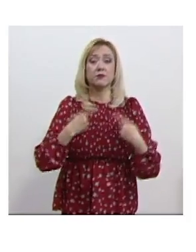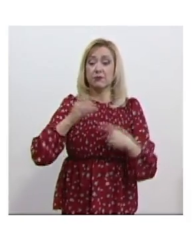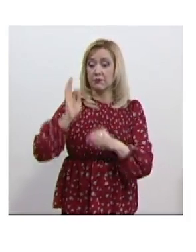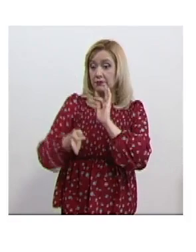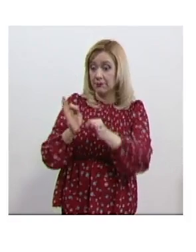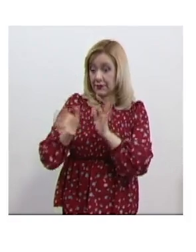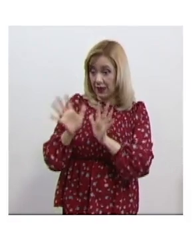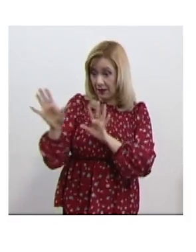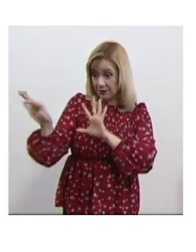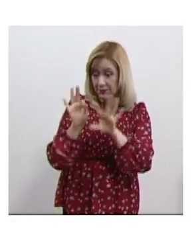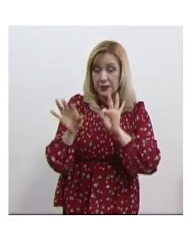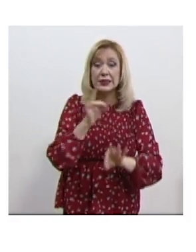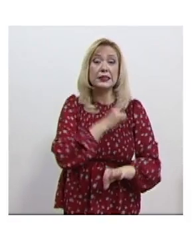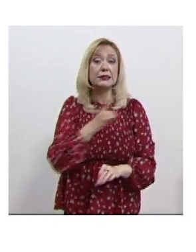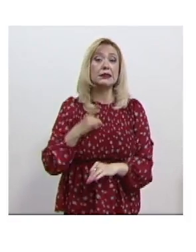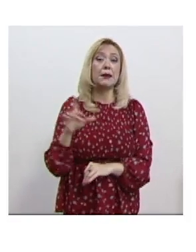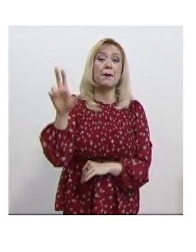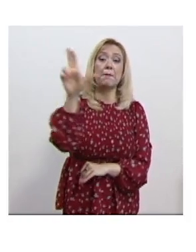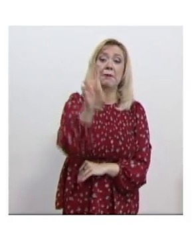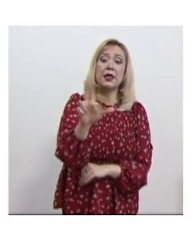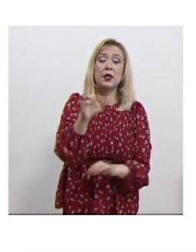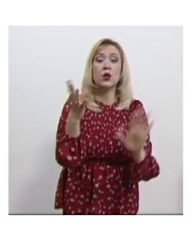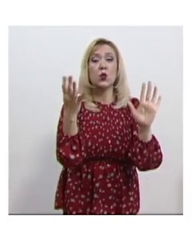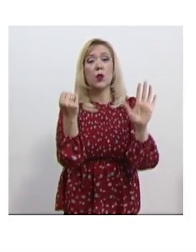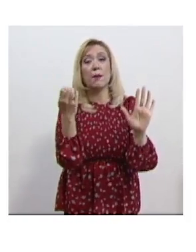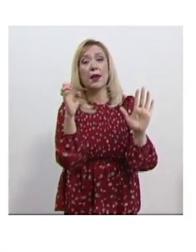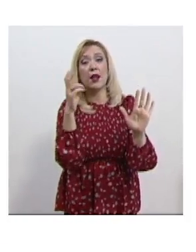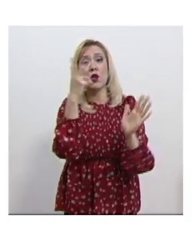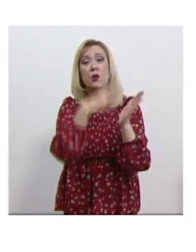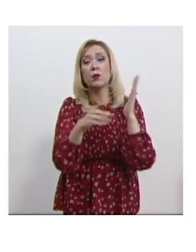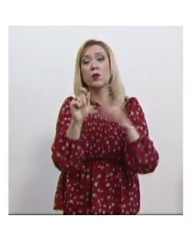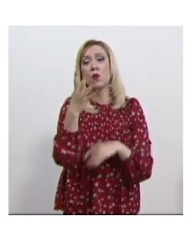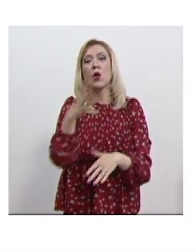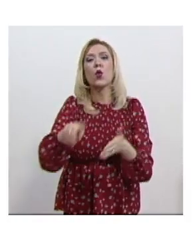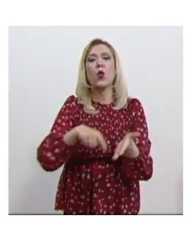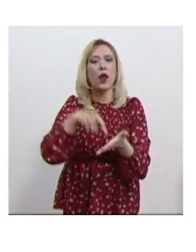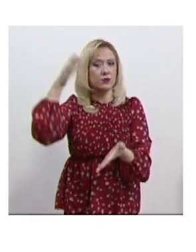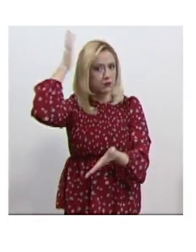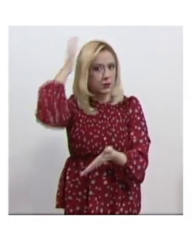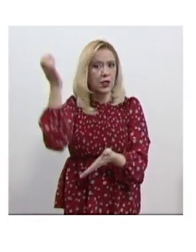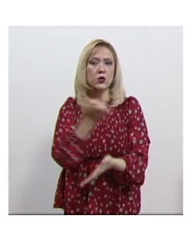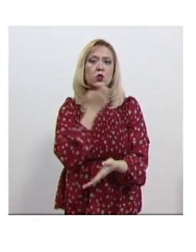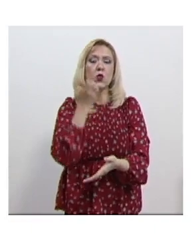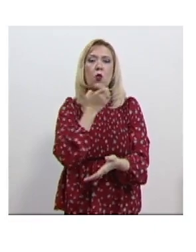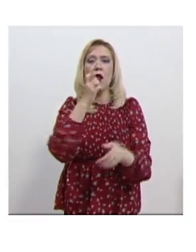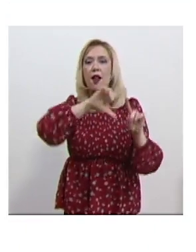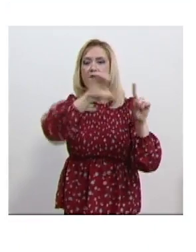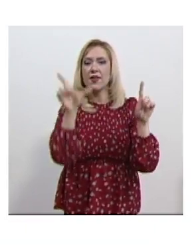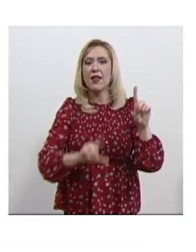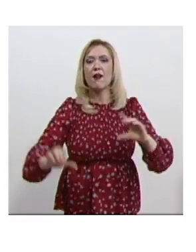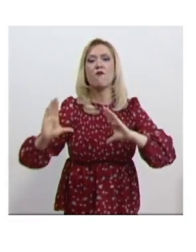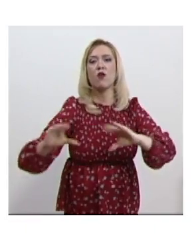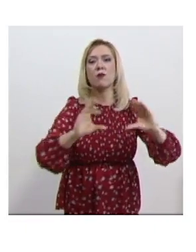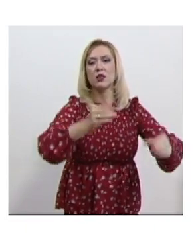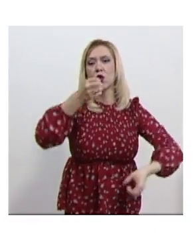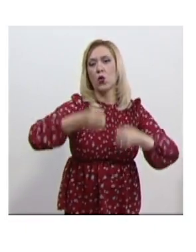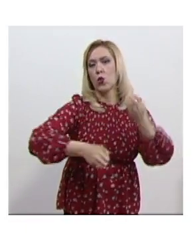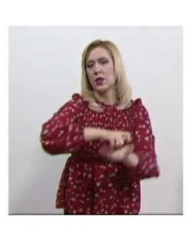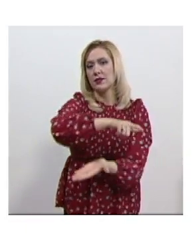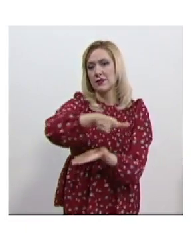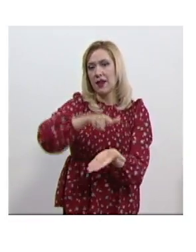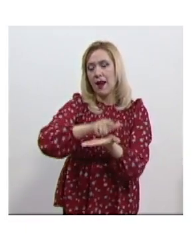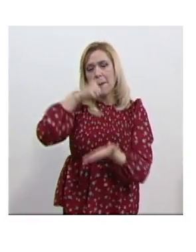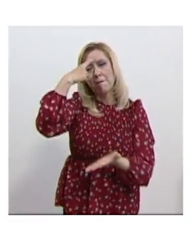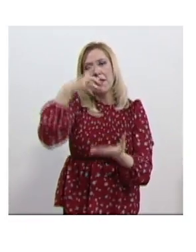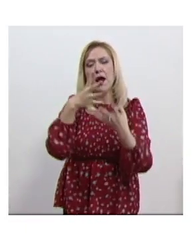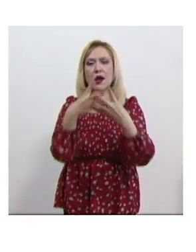deberán presentarse el martes 9 de enero de 2024 en la sede central de la Escuela Federal de Formación Judicial para